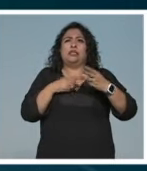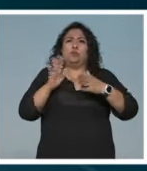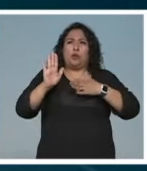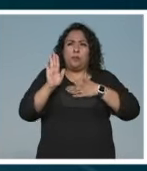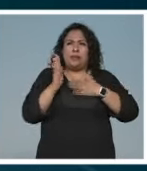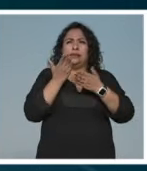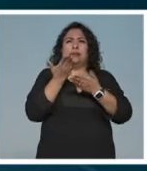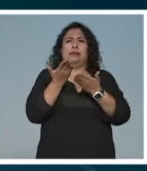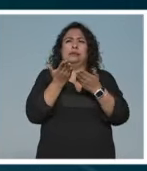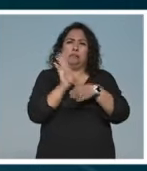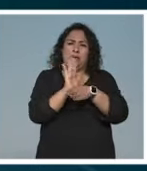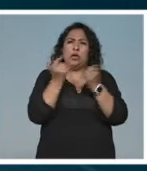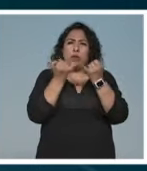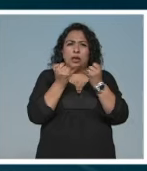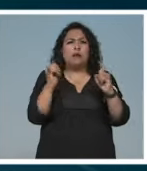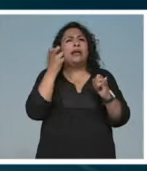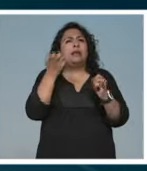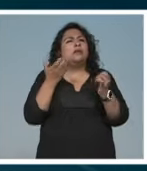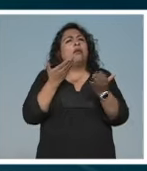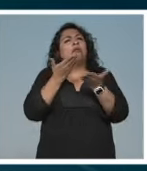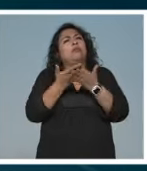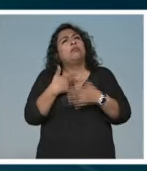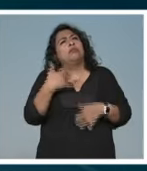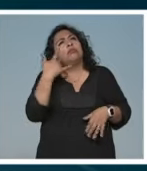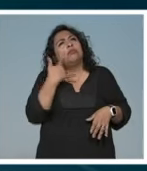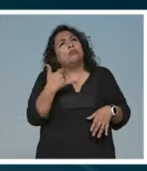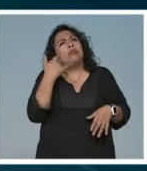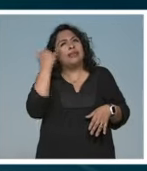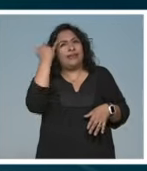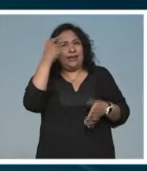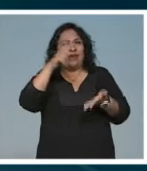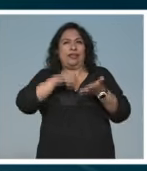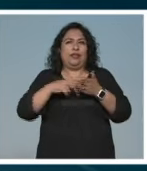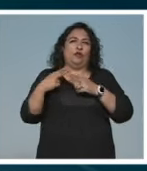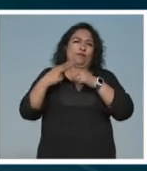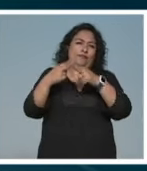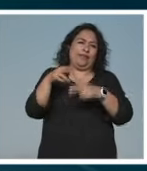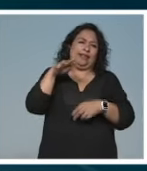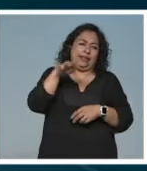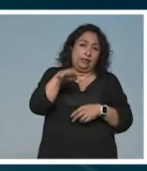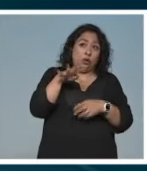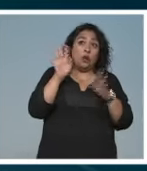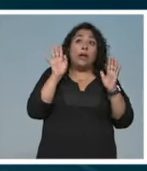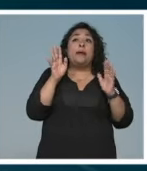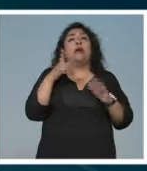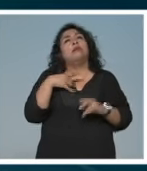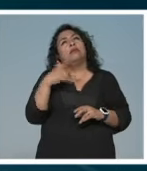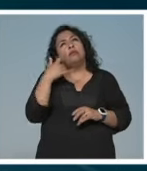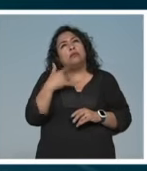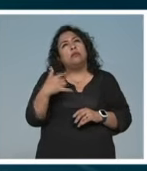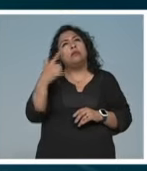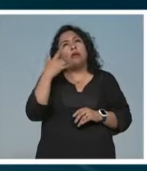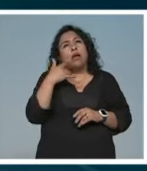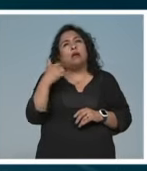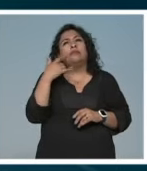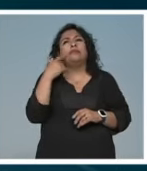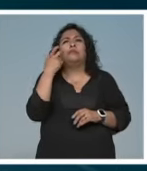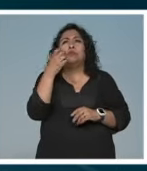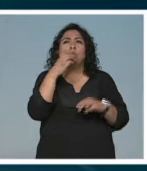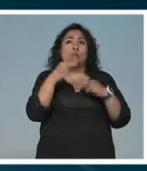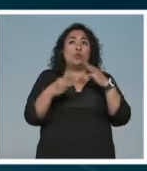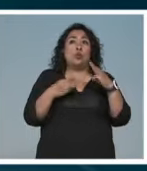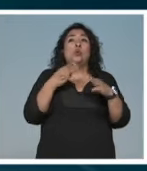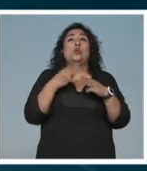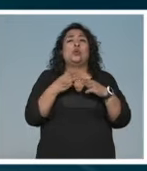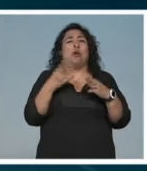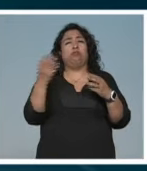era una forma de plantear esta idea de la contemplación, que es la idea que engalana nuestra 19ª edición, en la cual la contemplación es en un mundo en donde se